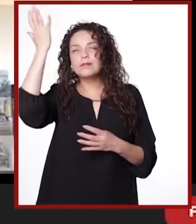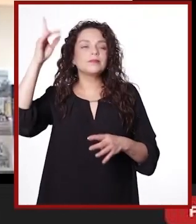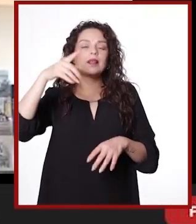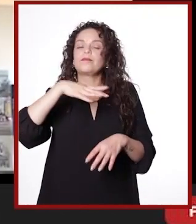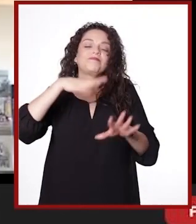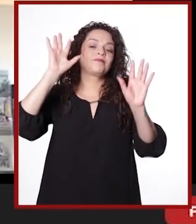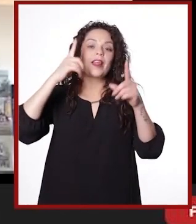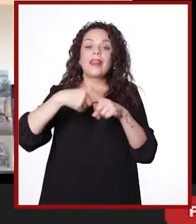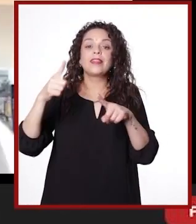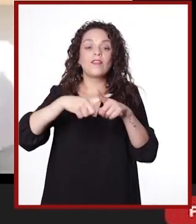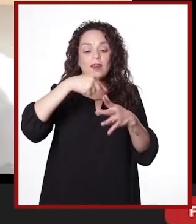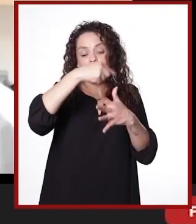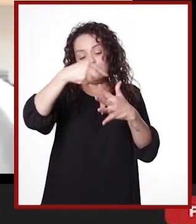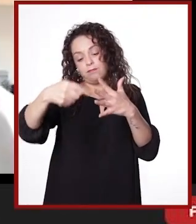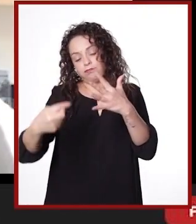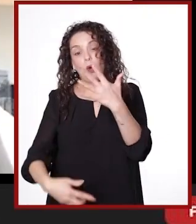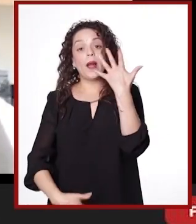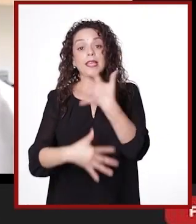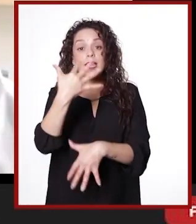15 especies